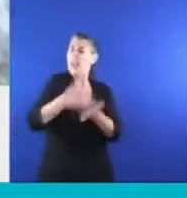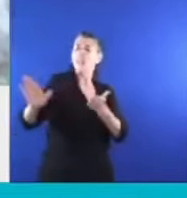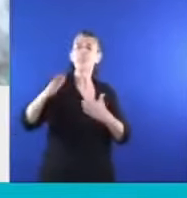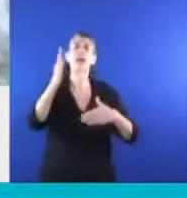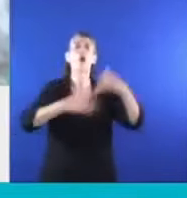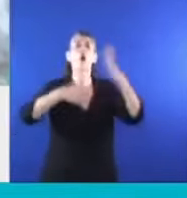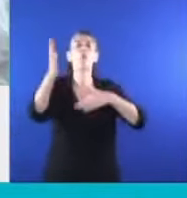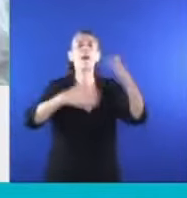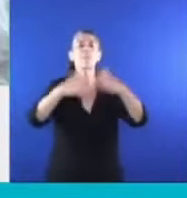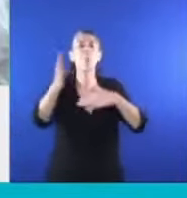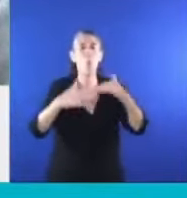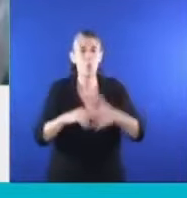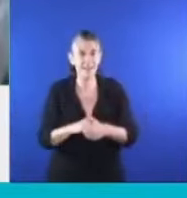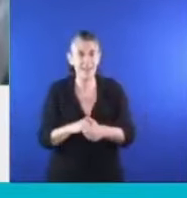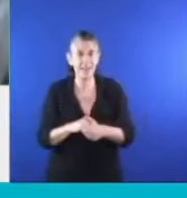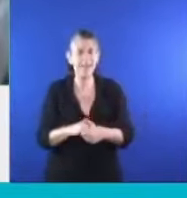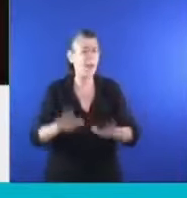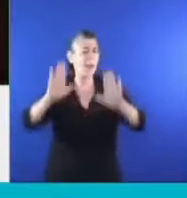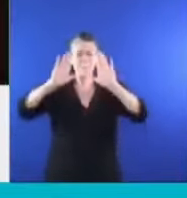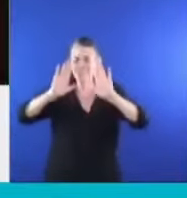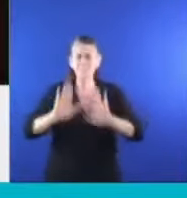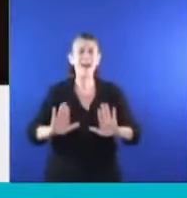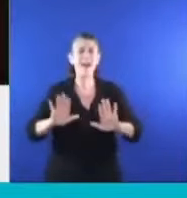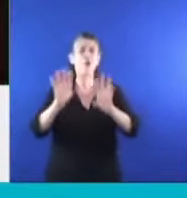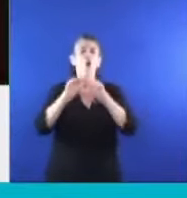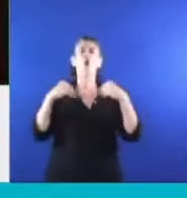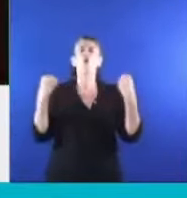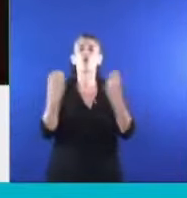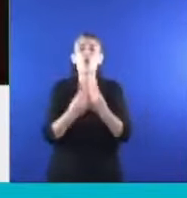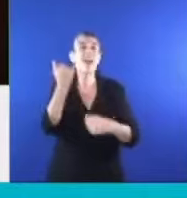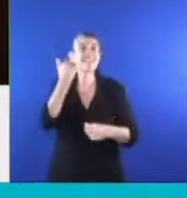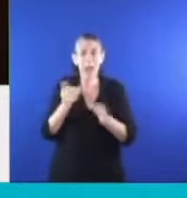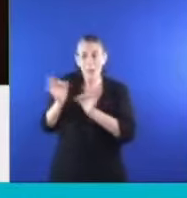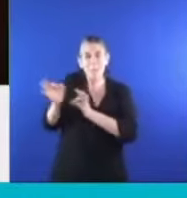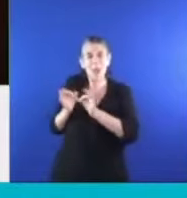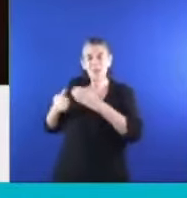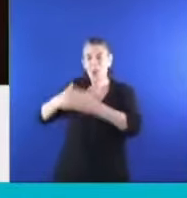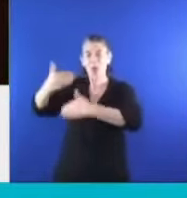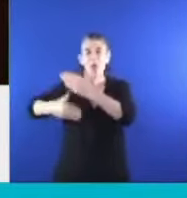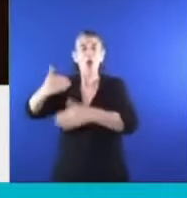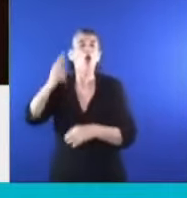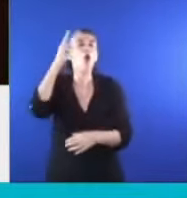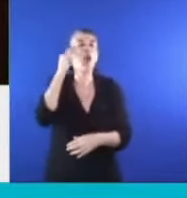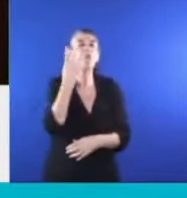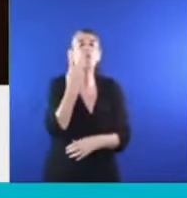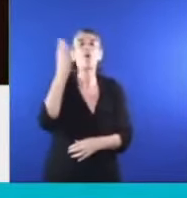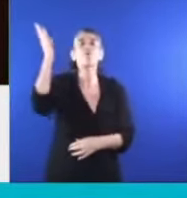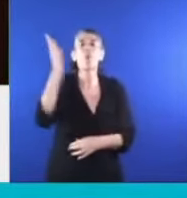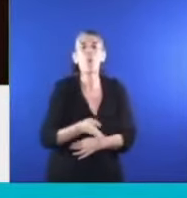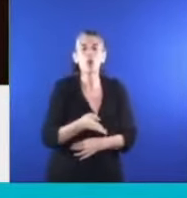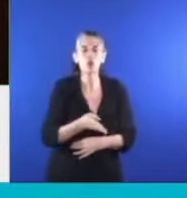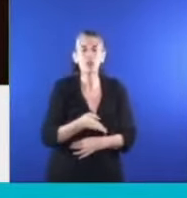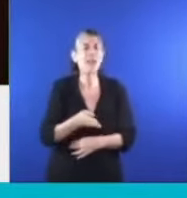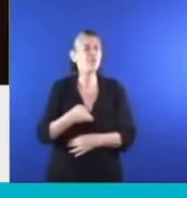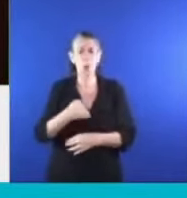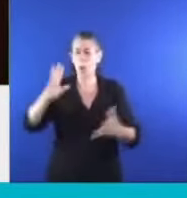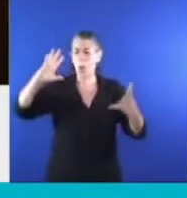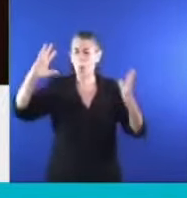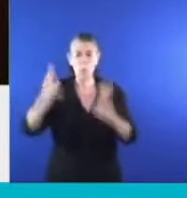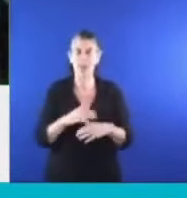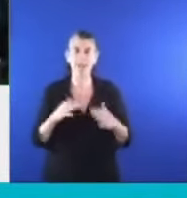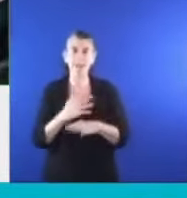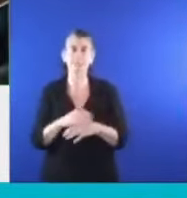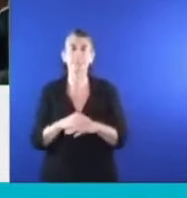obra pública, produciendo la parálisis casi total de los proyectos en curso, con un 94% de caída real